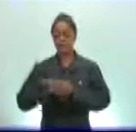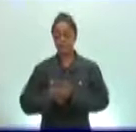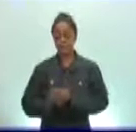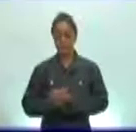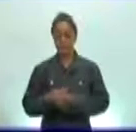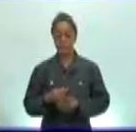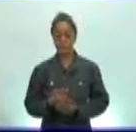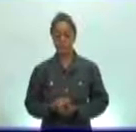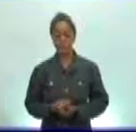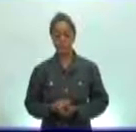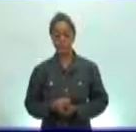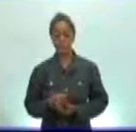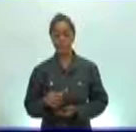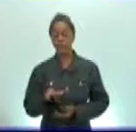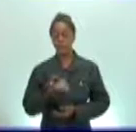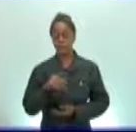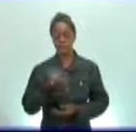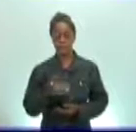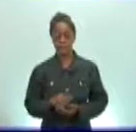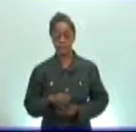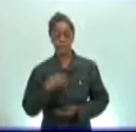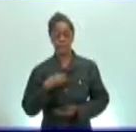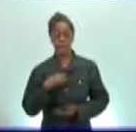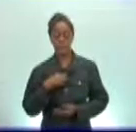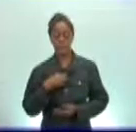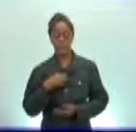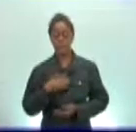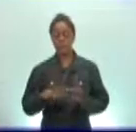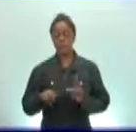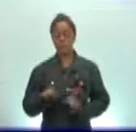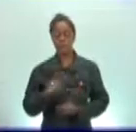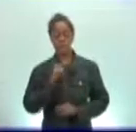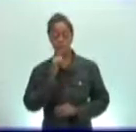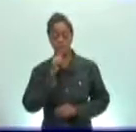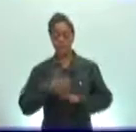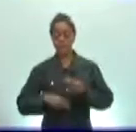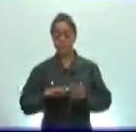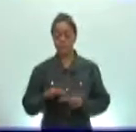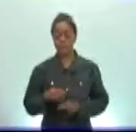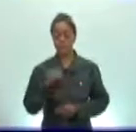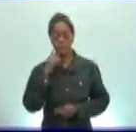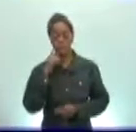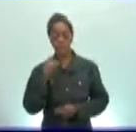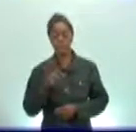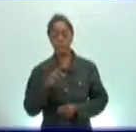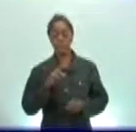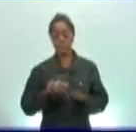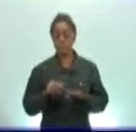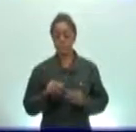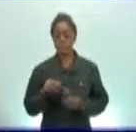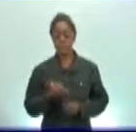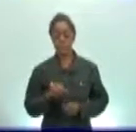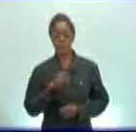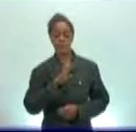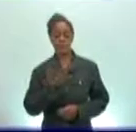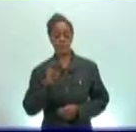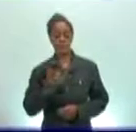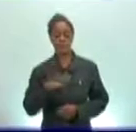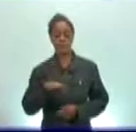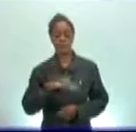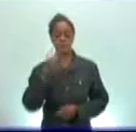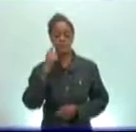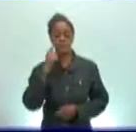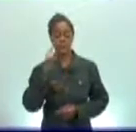profundizar en los mismos y tienen alguna duda para hacerlo, pueden consultar al repasador